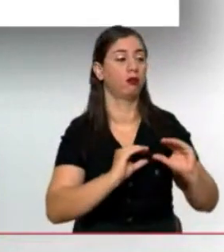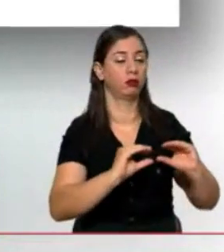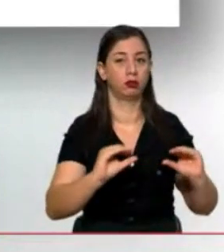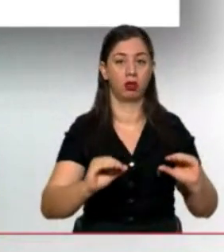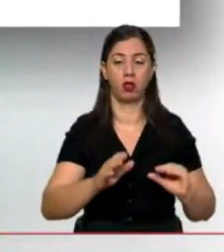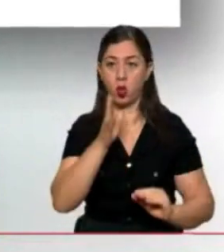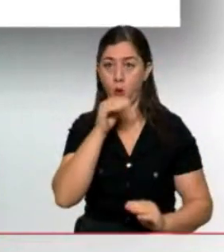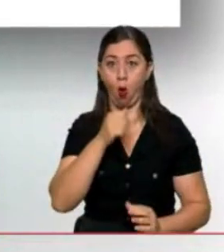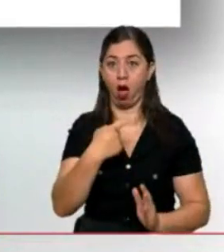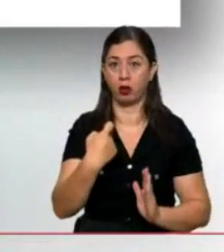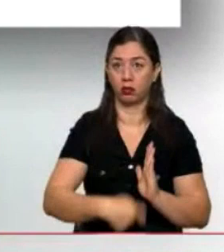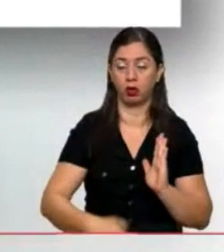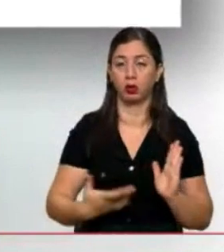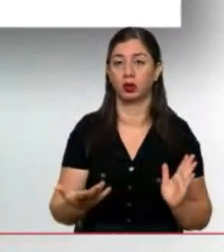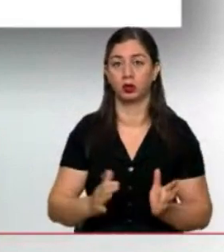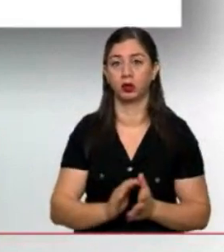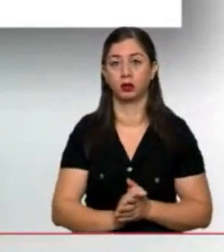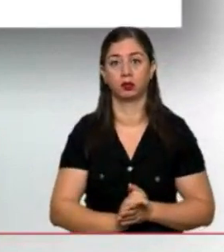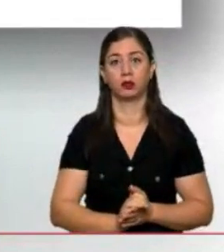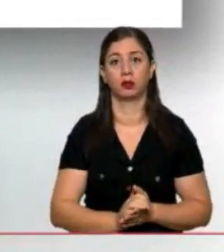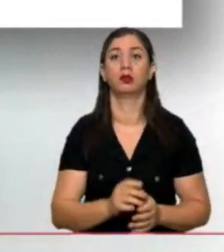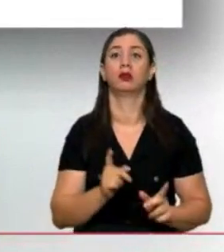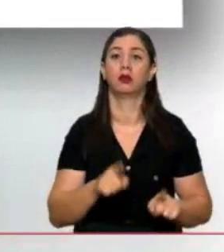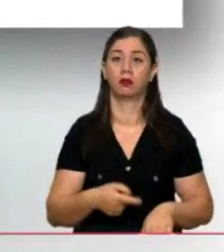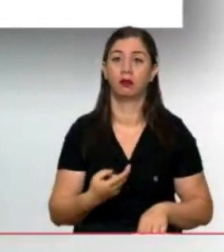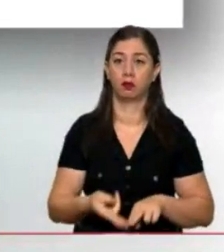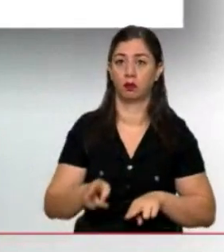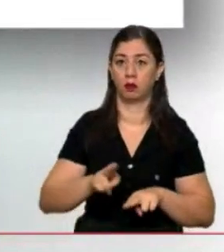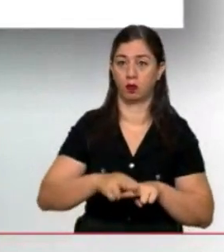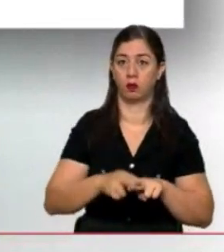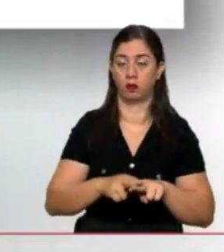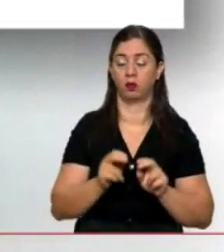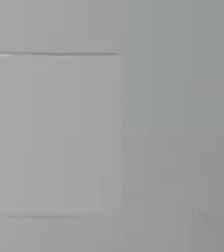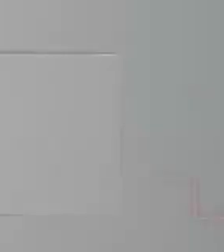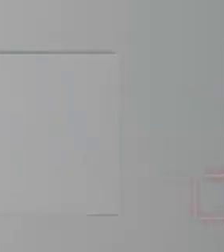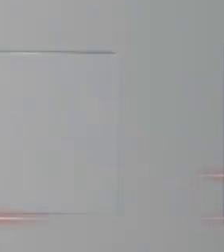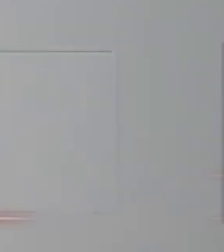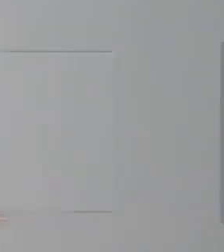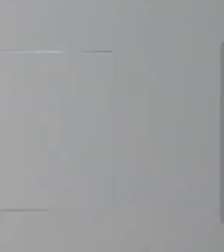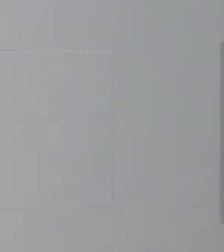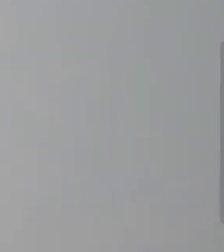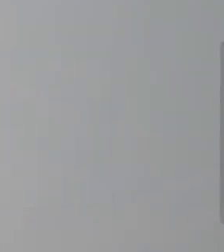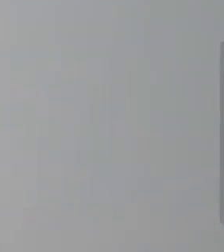sin penalidad de retiro y con sus respectivos rendimientos financieros.